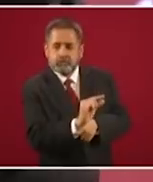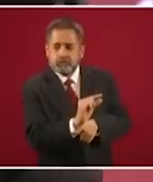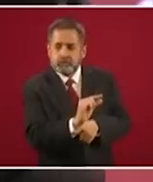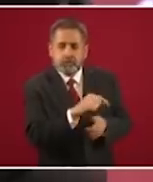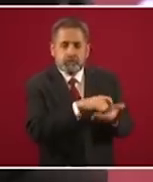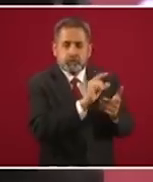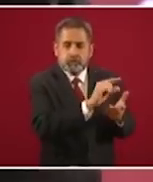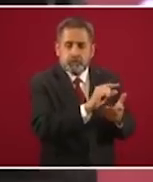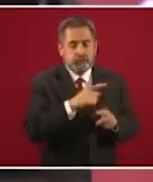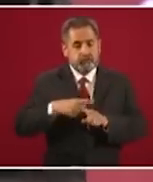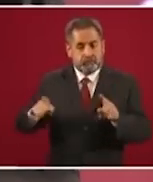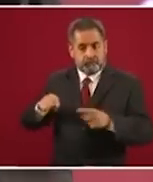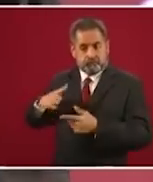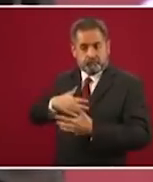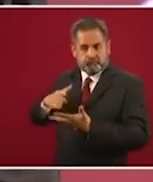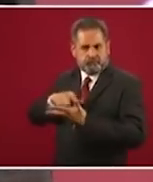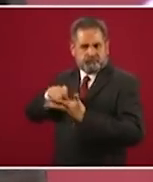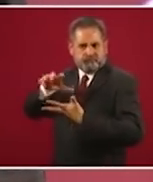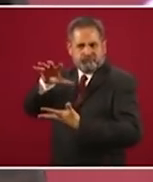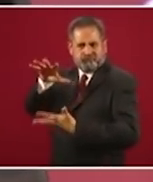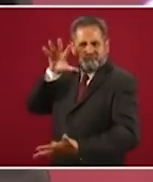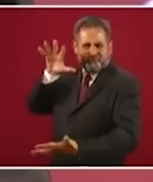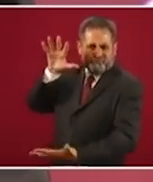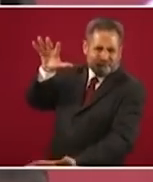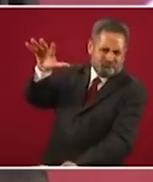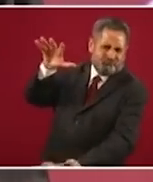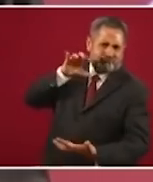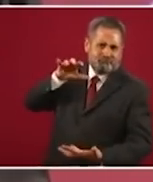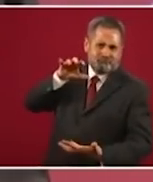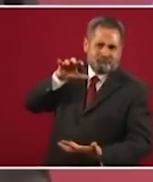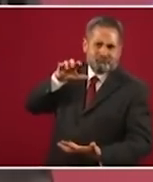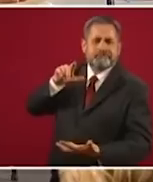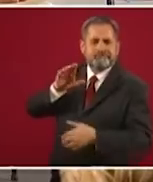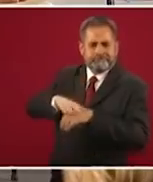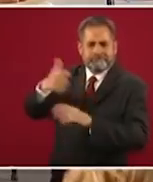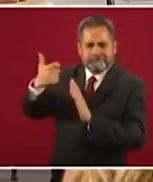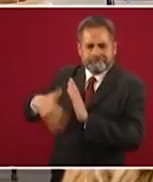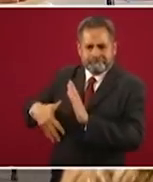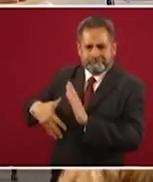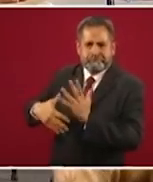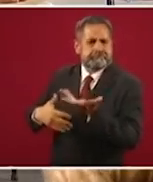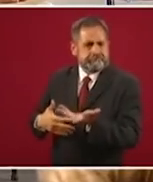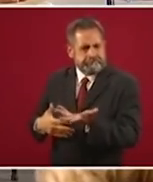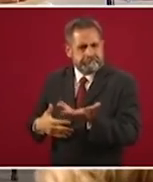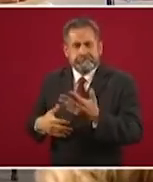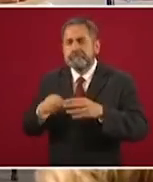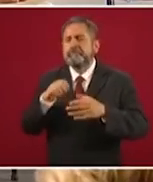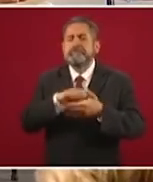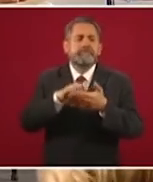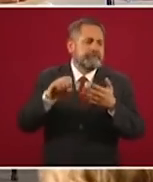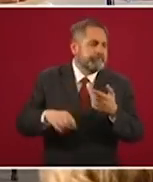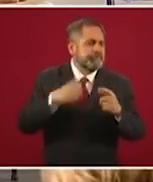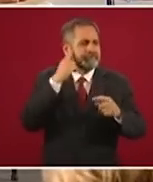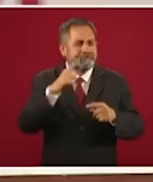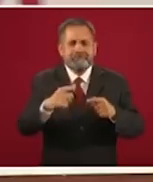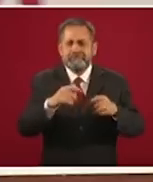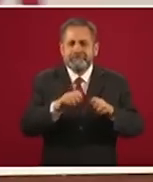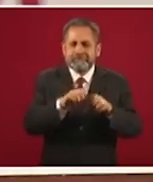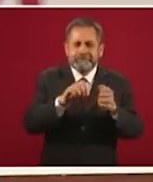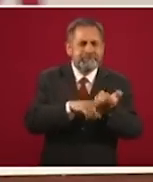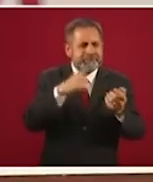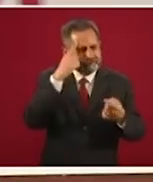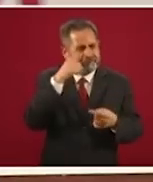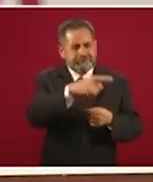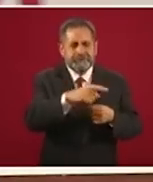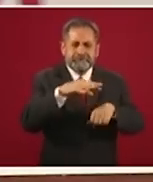país. Y aquí estamos hablando solo del ejemplo de medicamentos, pero imagínense ustedes equipos médicos, imagínense ustedes